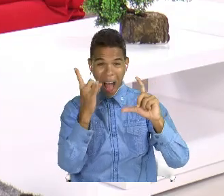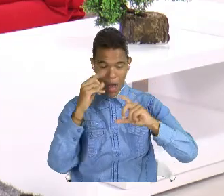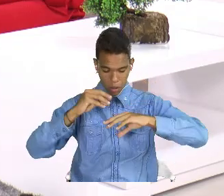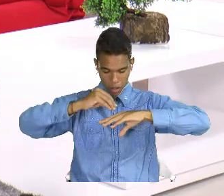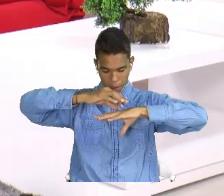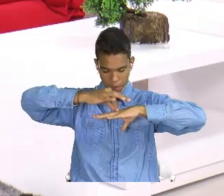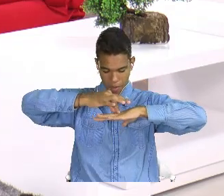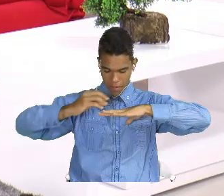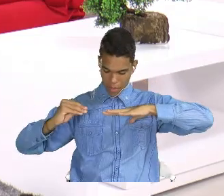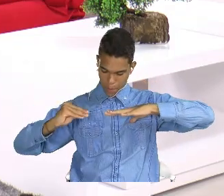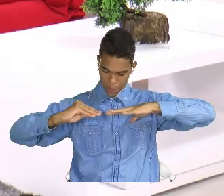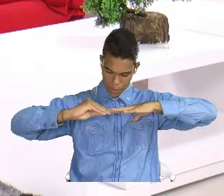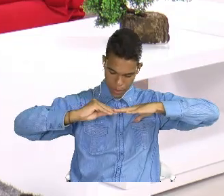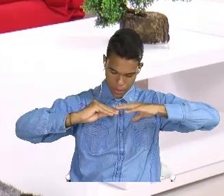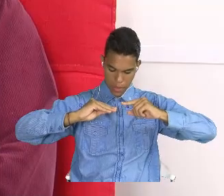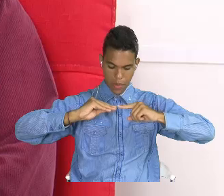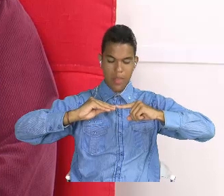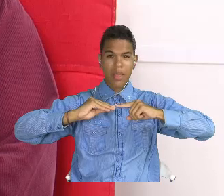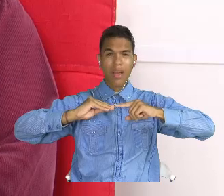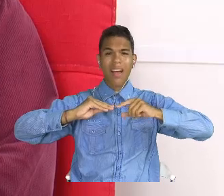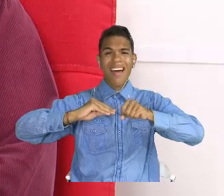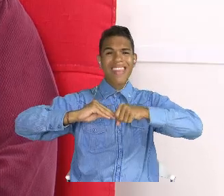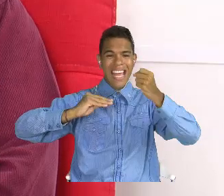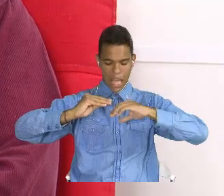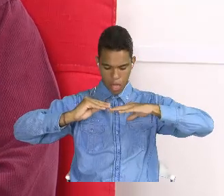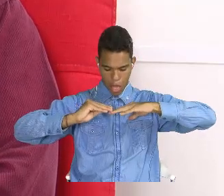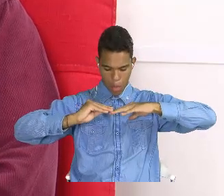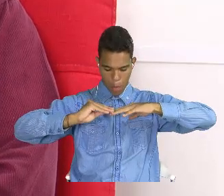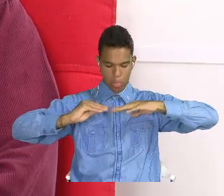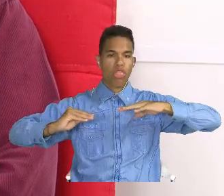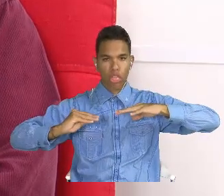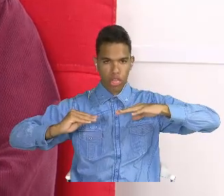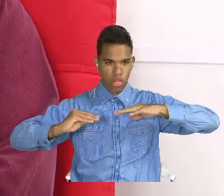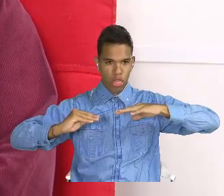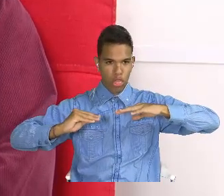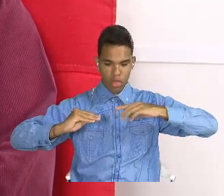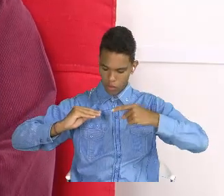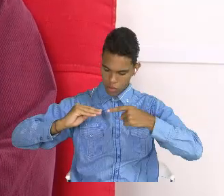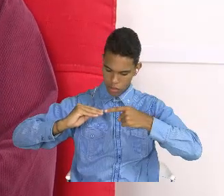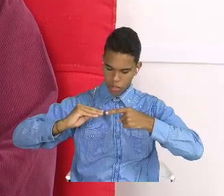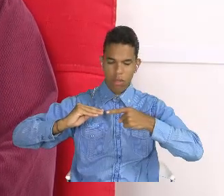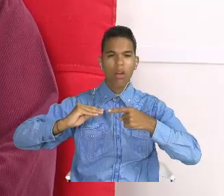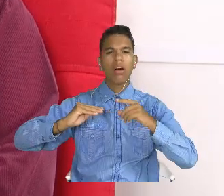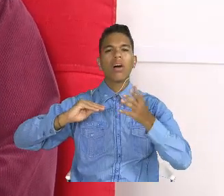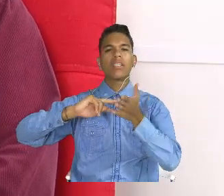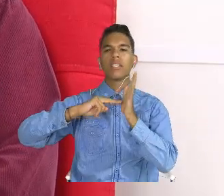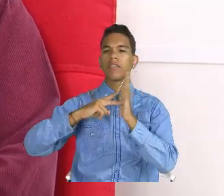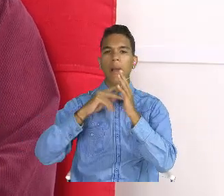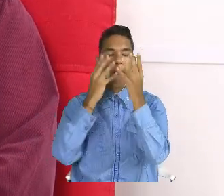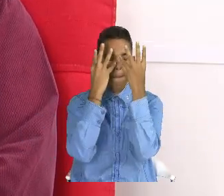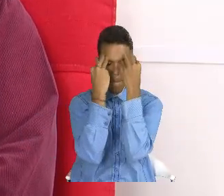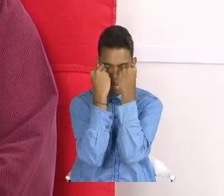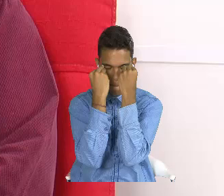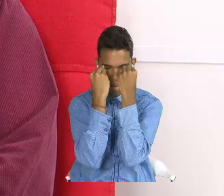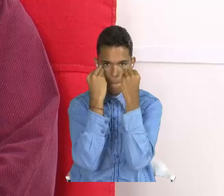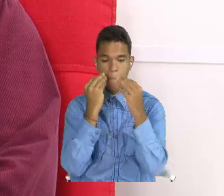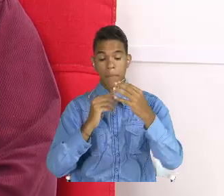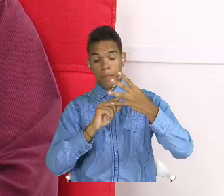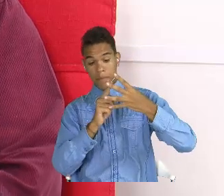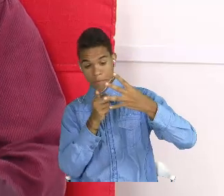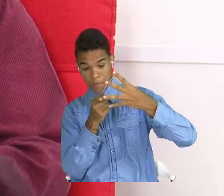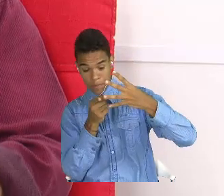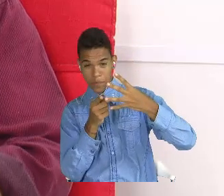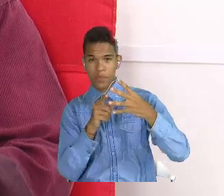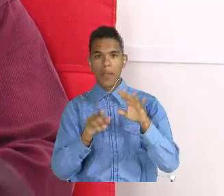produce ceguera en el paciente. Y lo otro, hablábamos de los pies. Sí. Más comúnmente los pies, pero puede